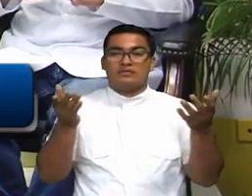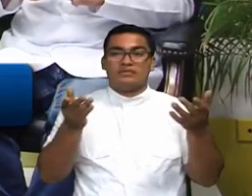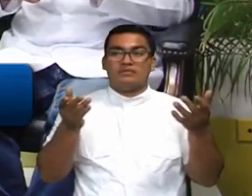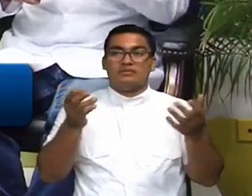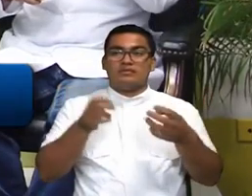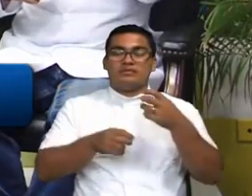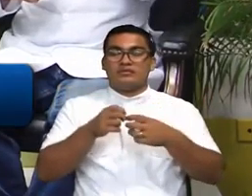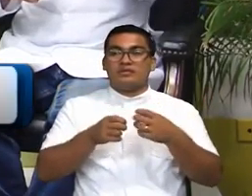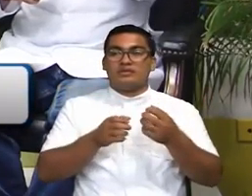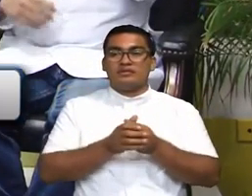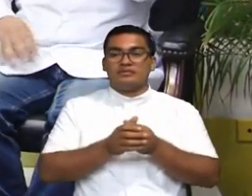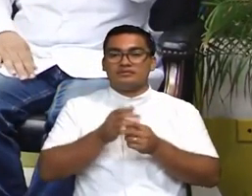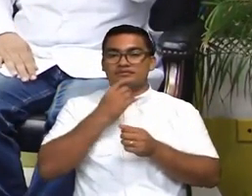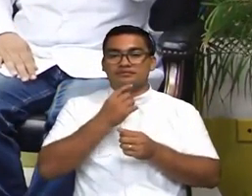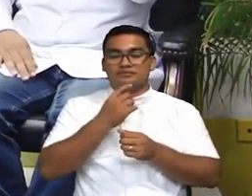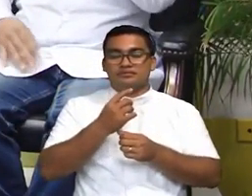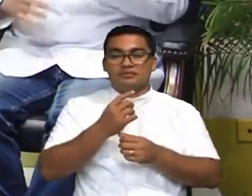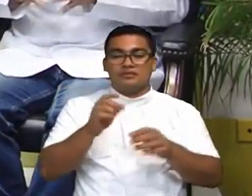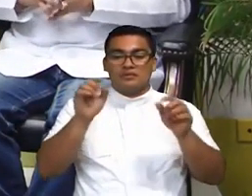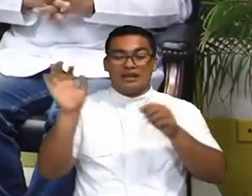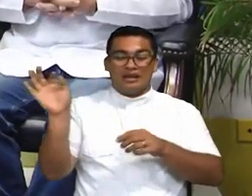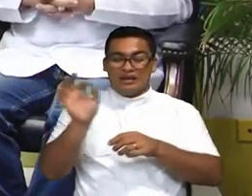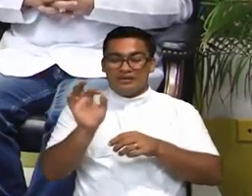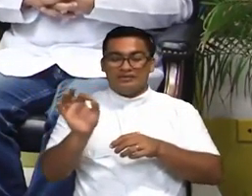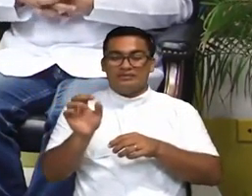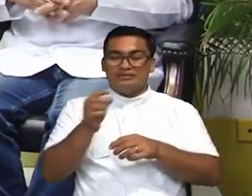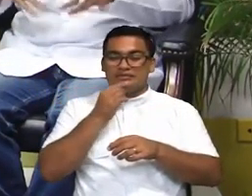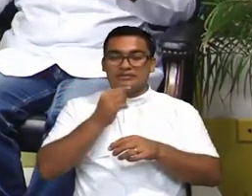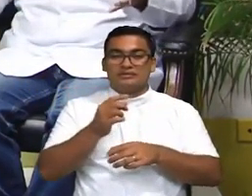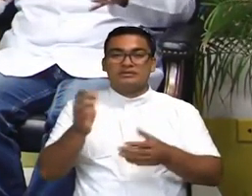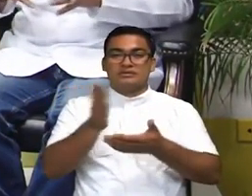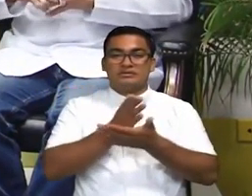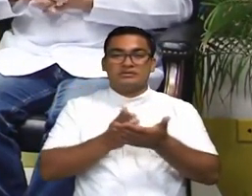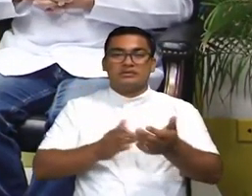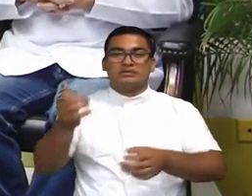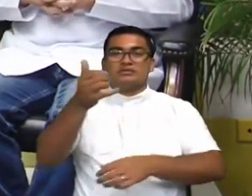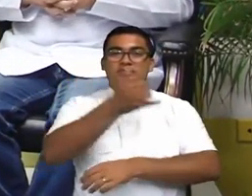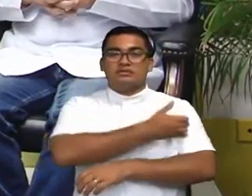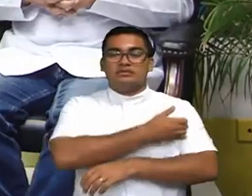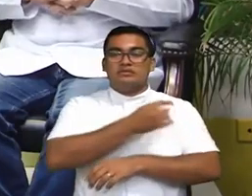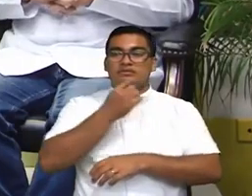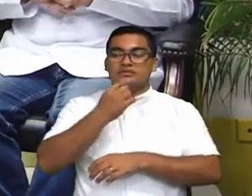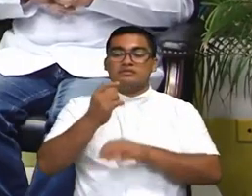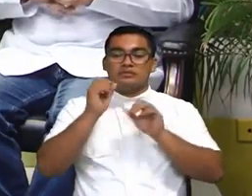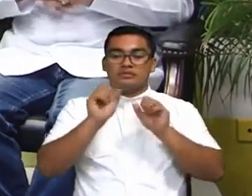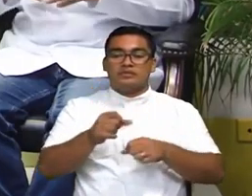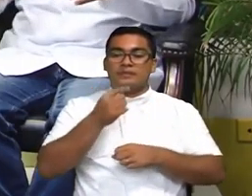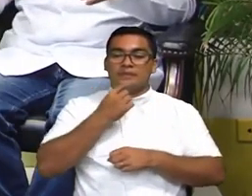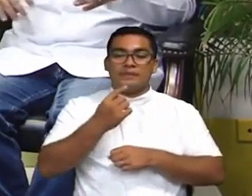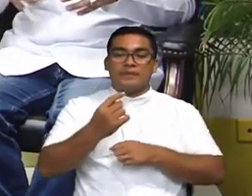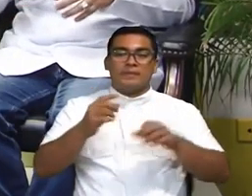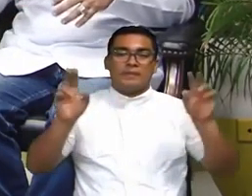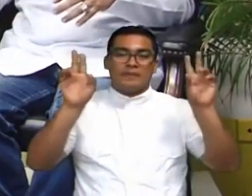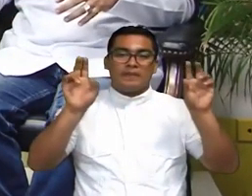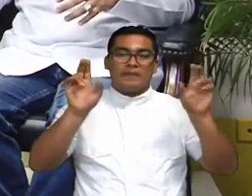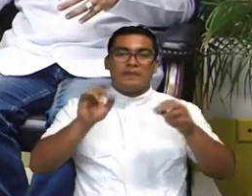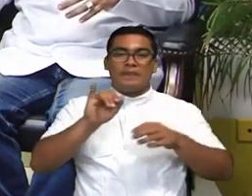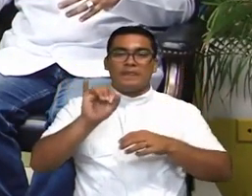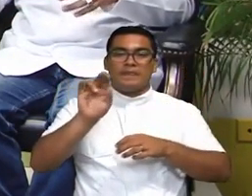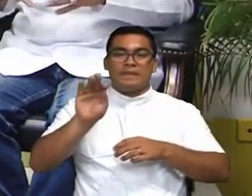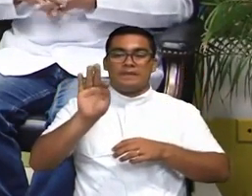Uh-huh. Por ejemplo, ahorita tenemos lo que son hospitales centinela para diagnosticar lo que es la